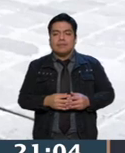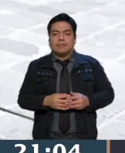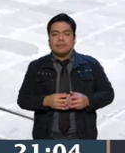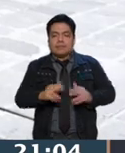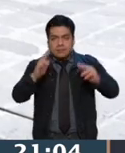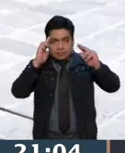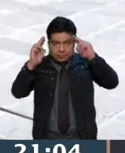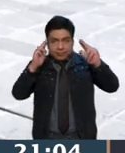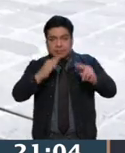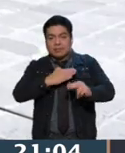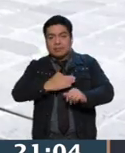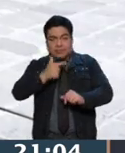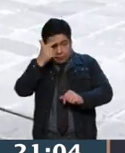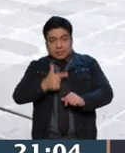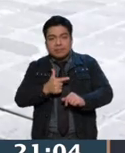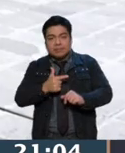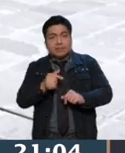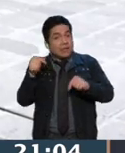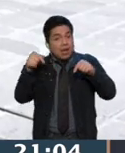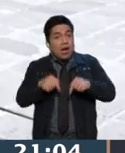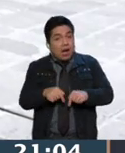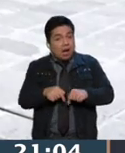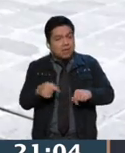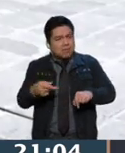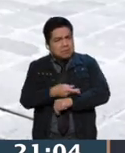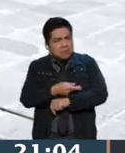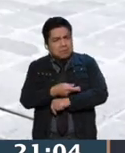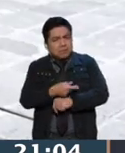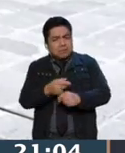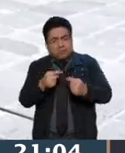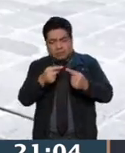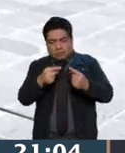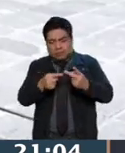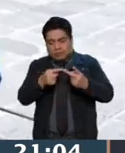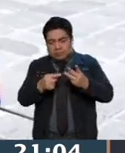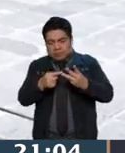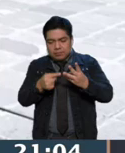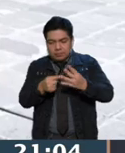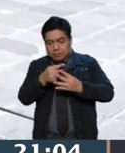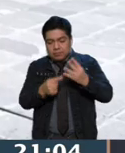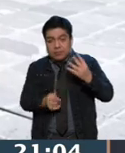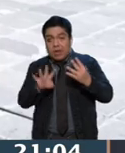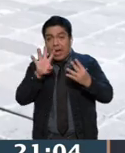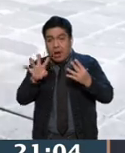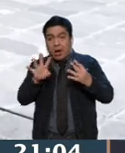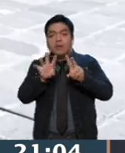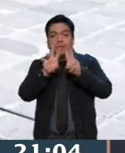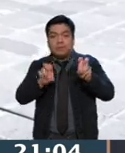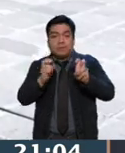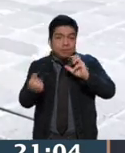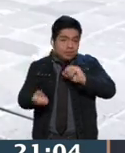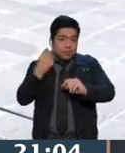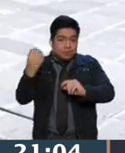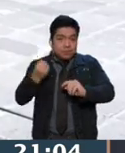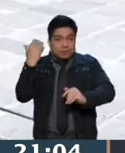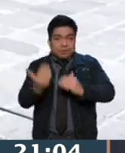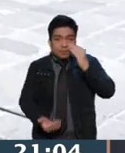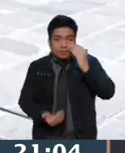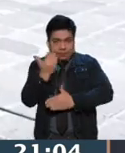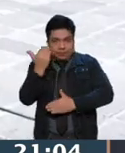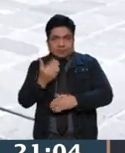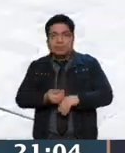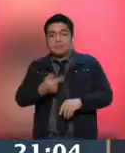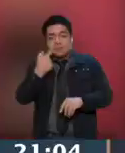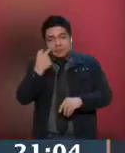Buenas noches en el estudio. En esta ocasión le traigo 4 temas fundamentales de esta conferencia mañanera. Empecemos.